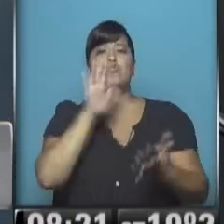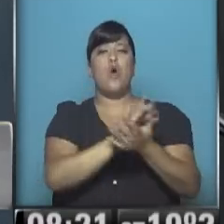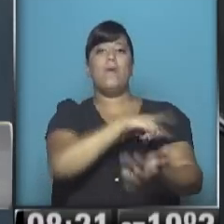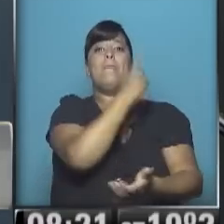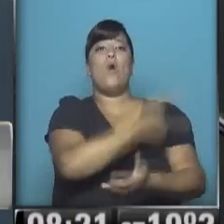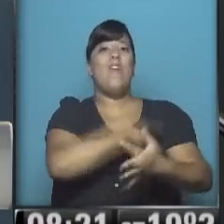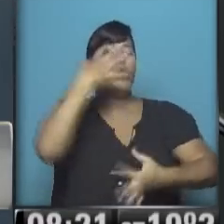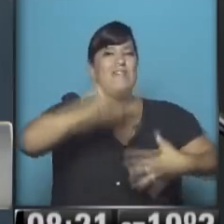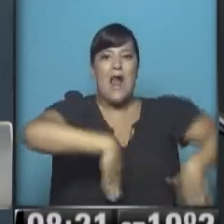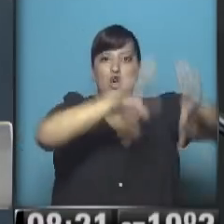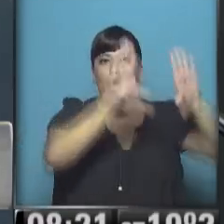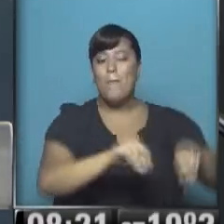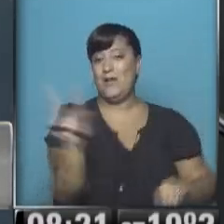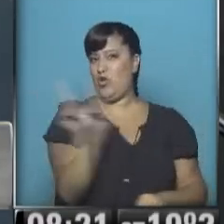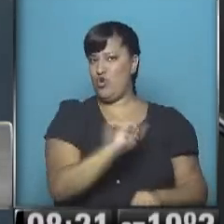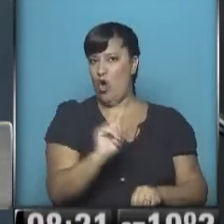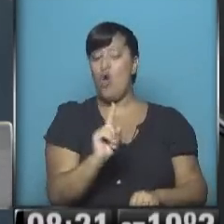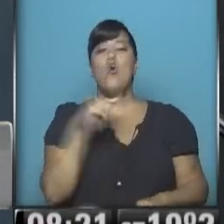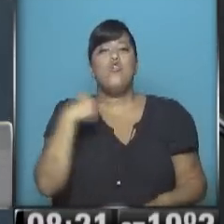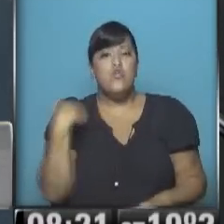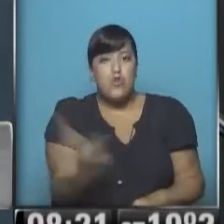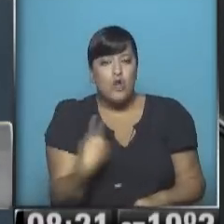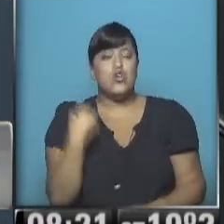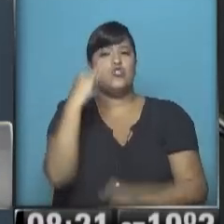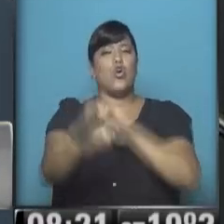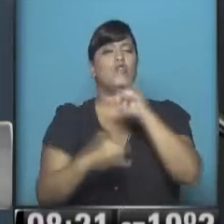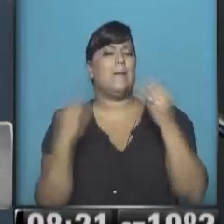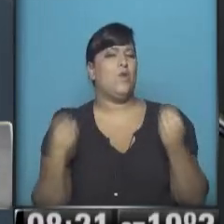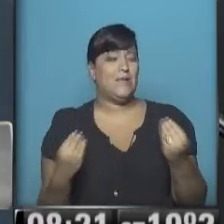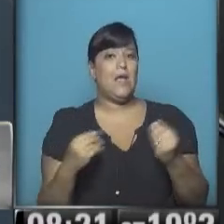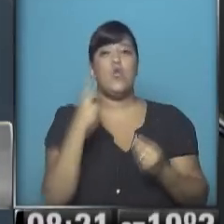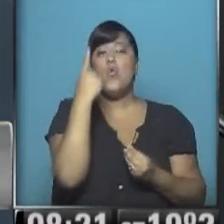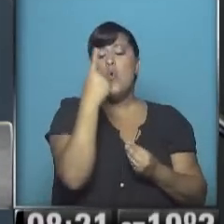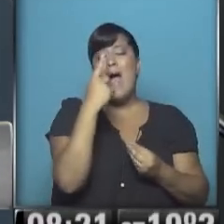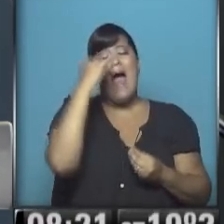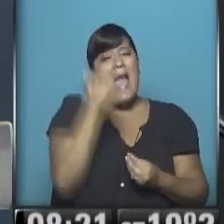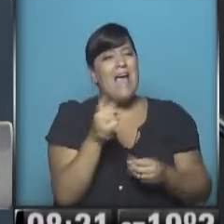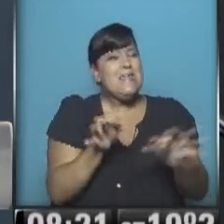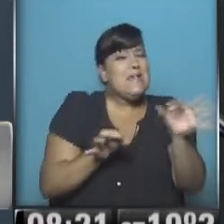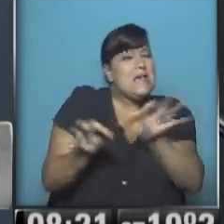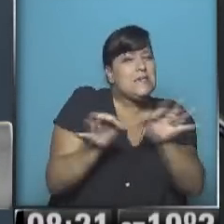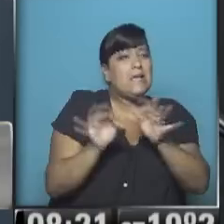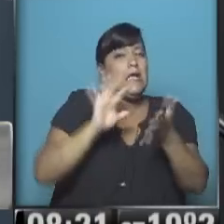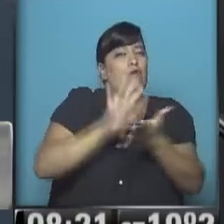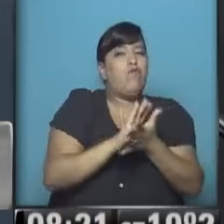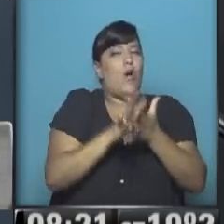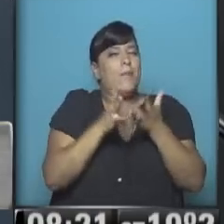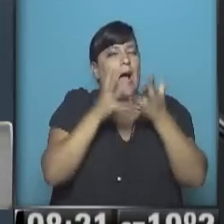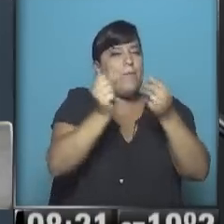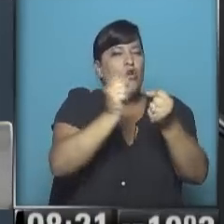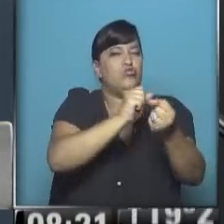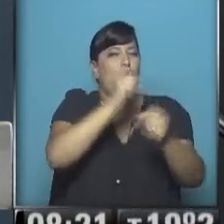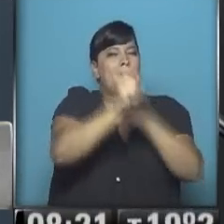su conjunto sino que hacemos referencia a una estrategia de carácter corporativo con